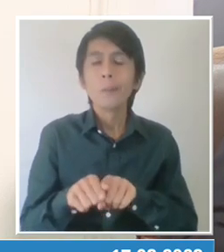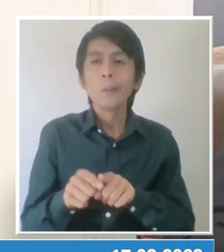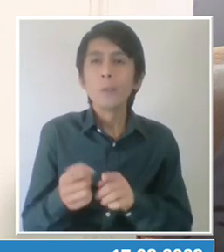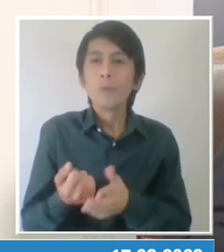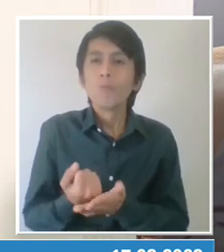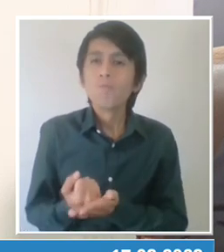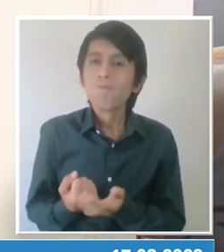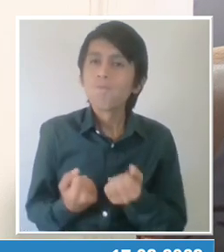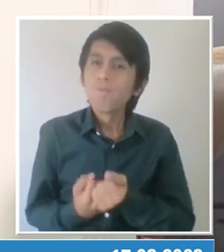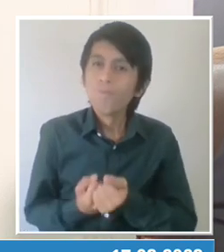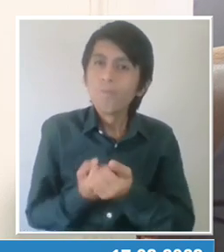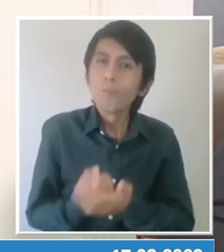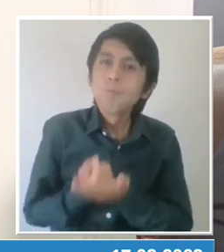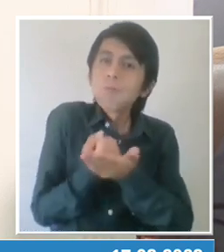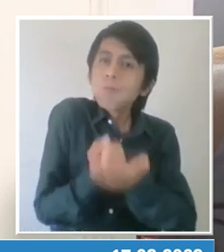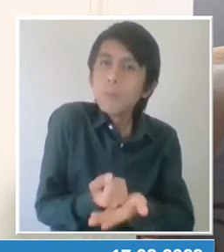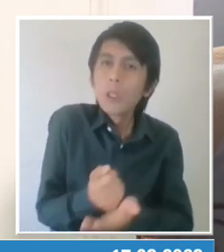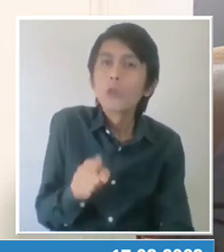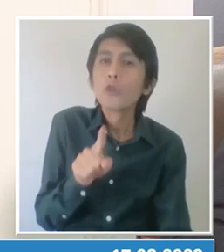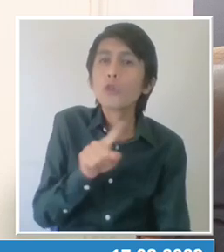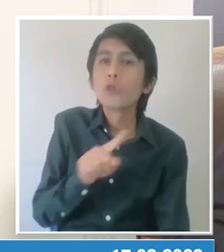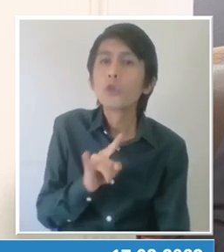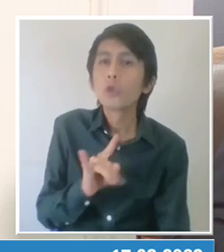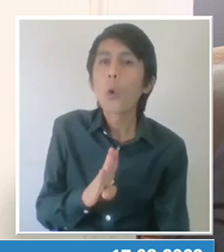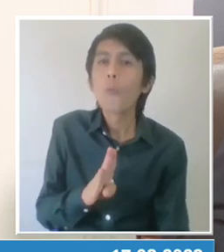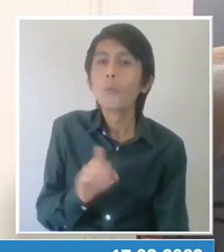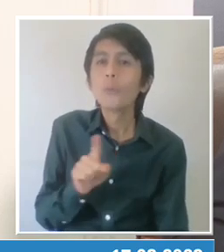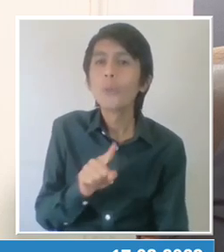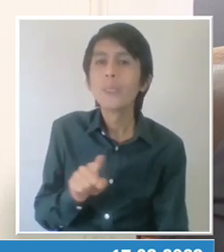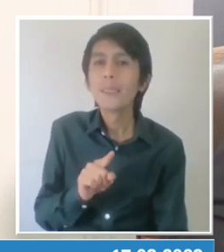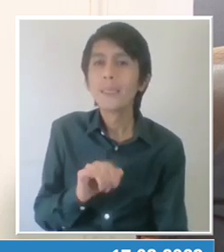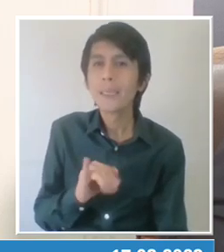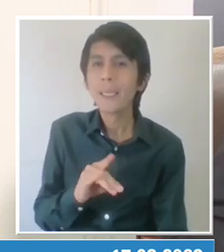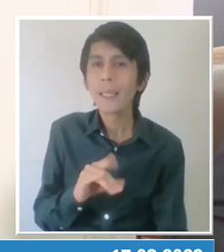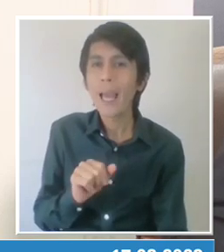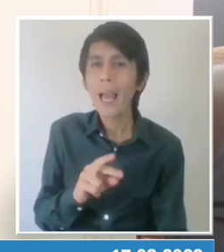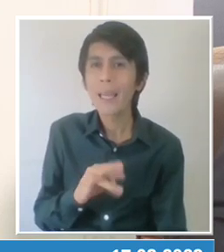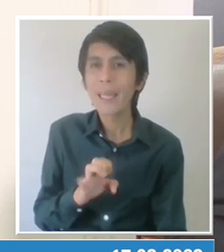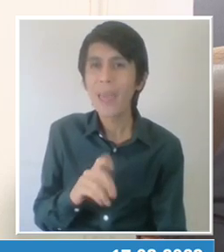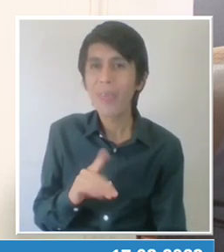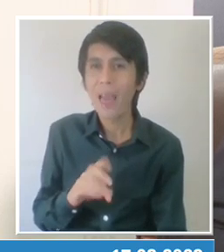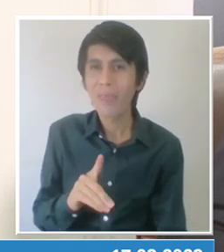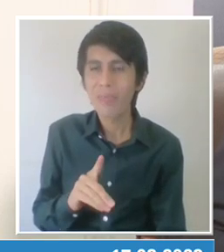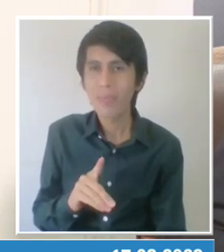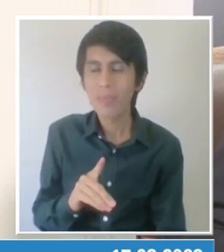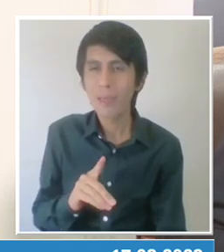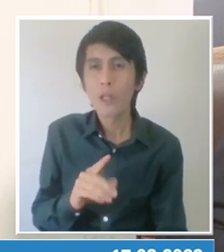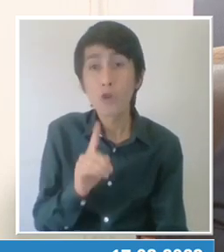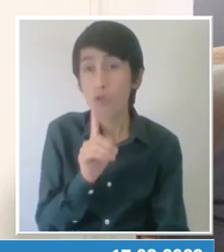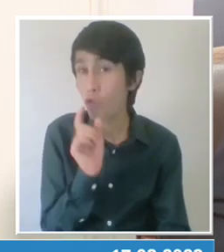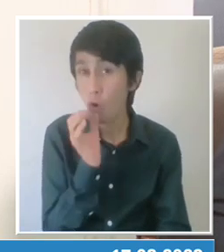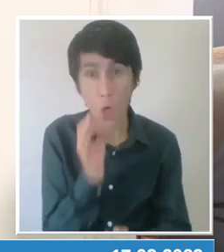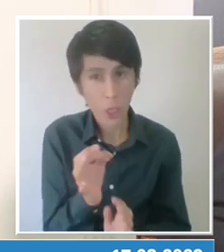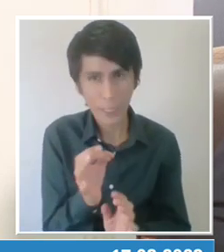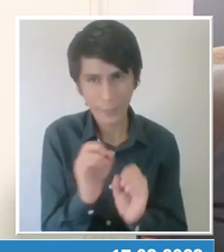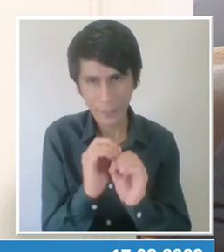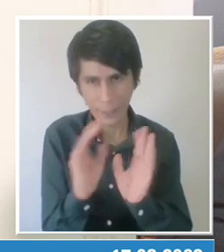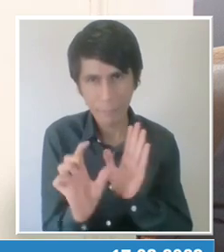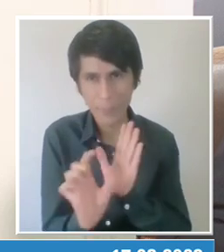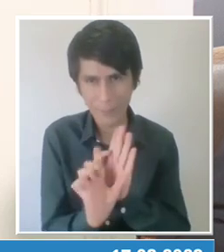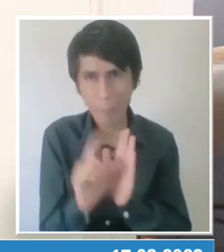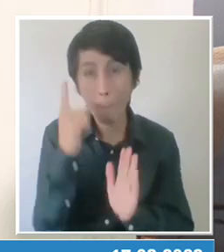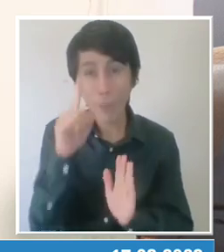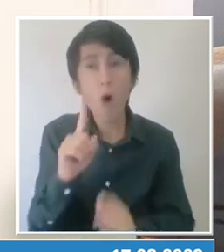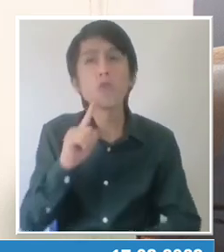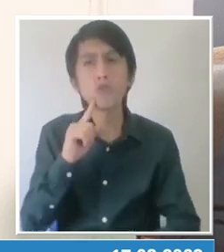que no está nombrada en la Constitución, pero que está inequívocamente aludida no